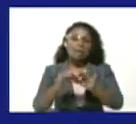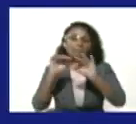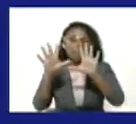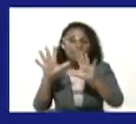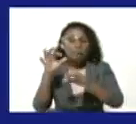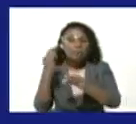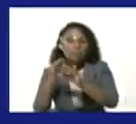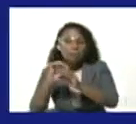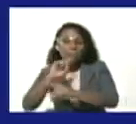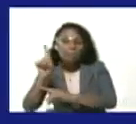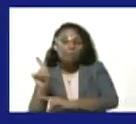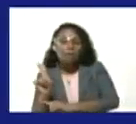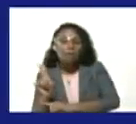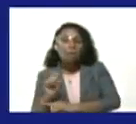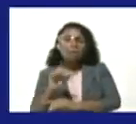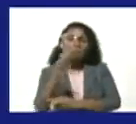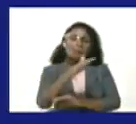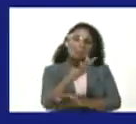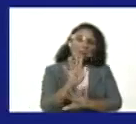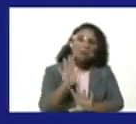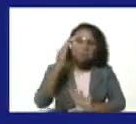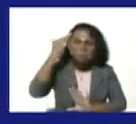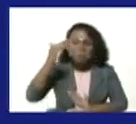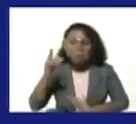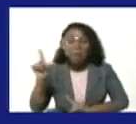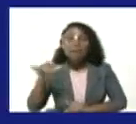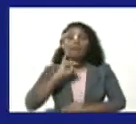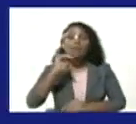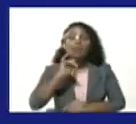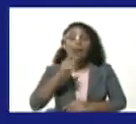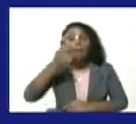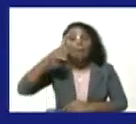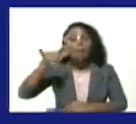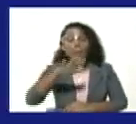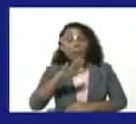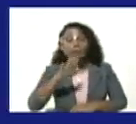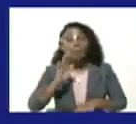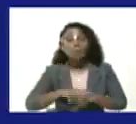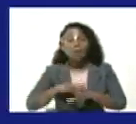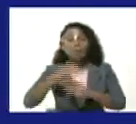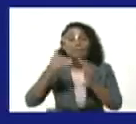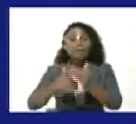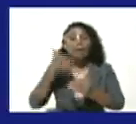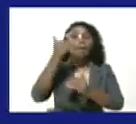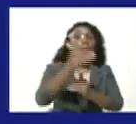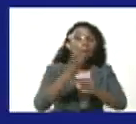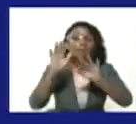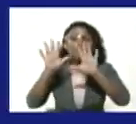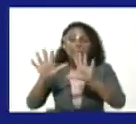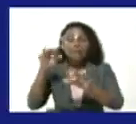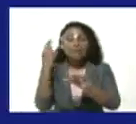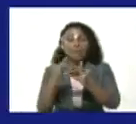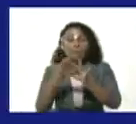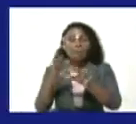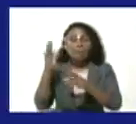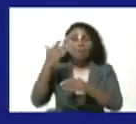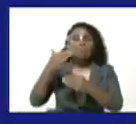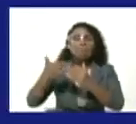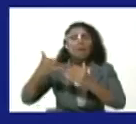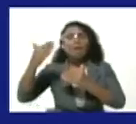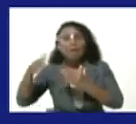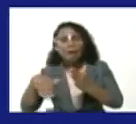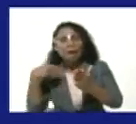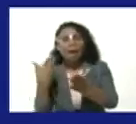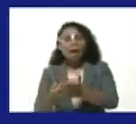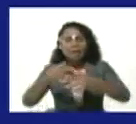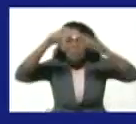por ahí. Aproximadamente, mi comandante. Bueno, hay que estar informando al pueblo. Después del 10 de septiembre, más adelante, ¿hasta